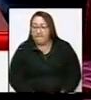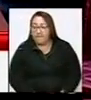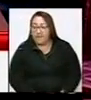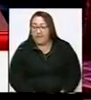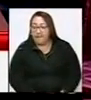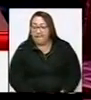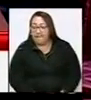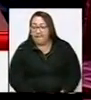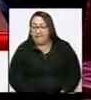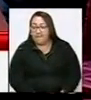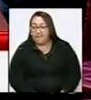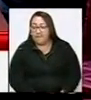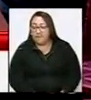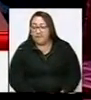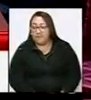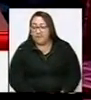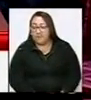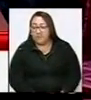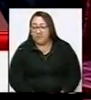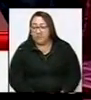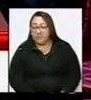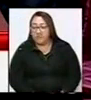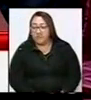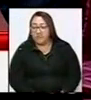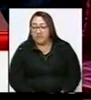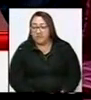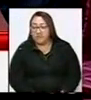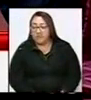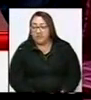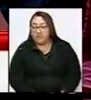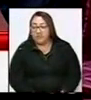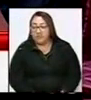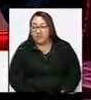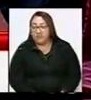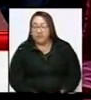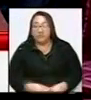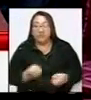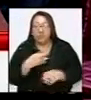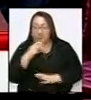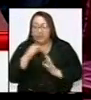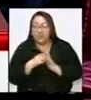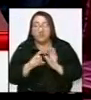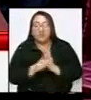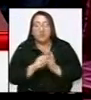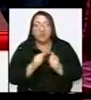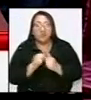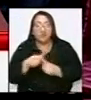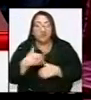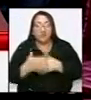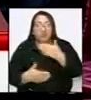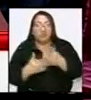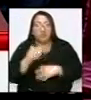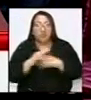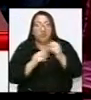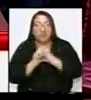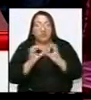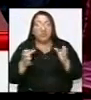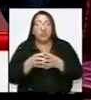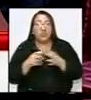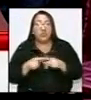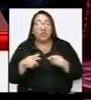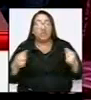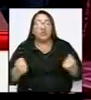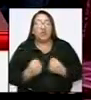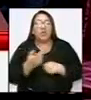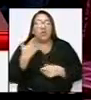en varios proyectos de ley que plantean establecer mecanismos de transparencia y control en el proceso de reconstrucción de las zonas